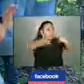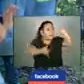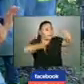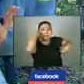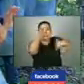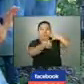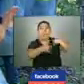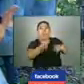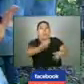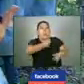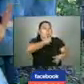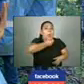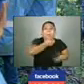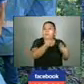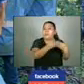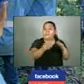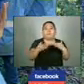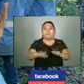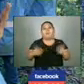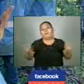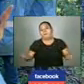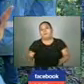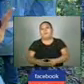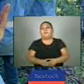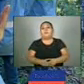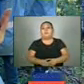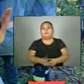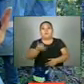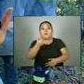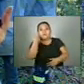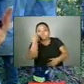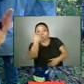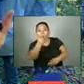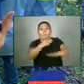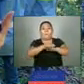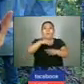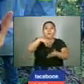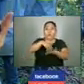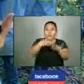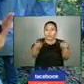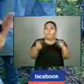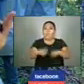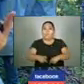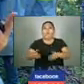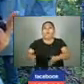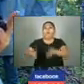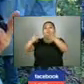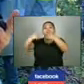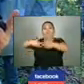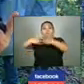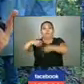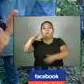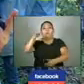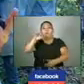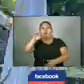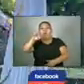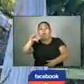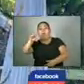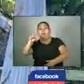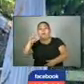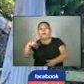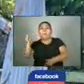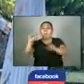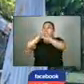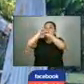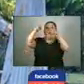los medios, llamamos a Protección Civil que vinieron, vino CAIS, porque los focos estaban